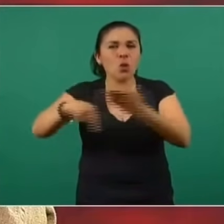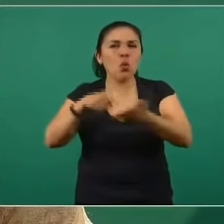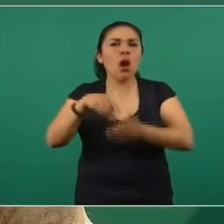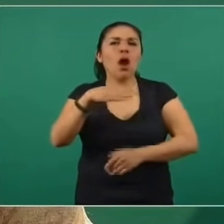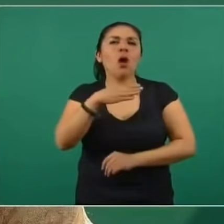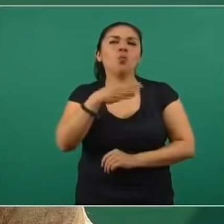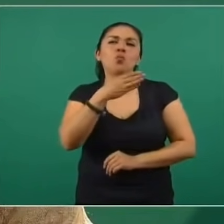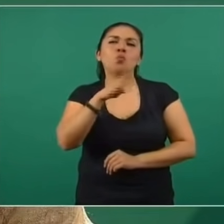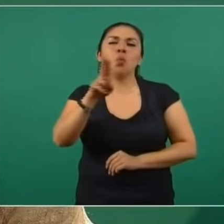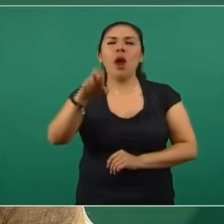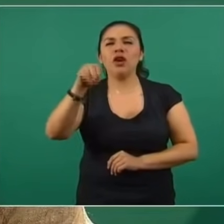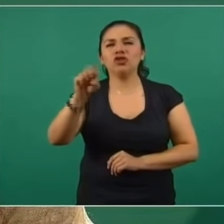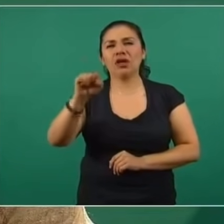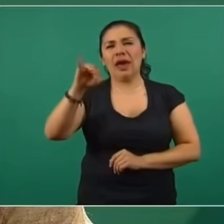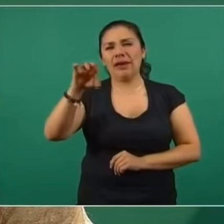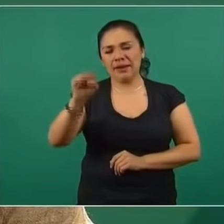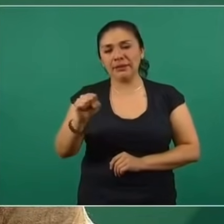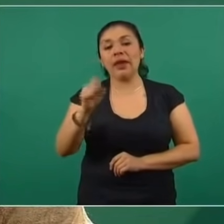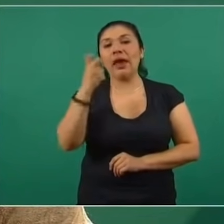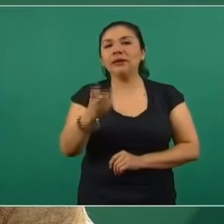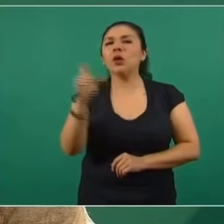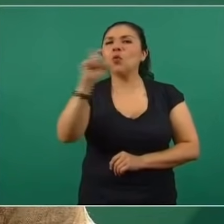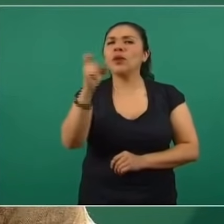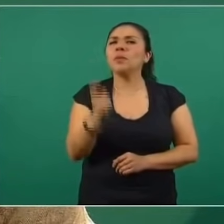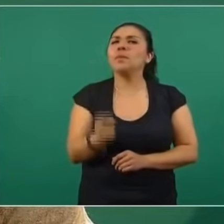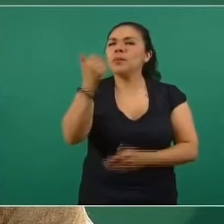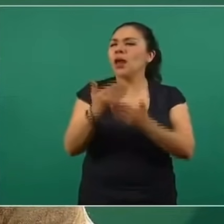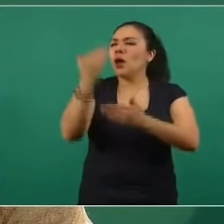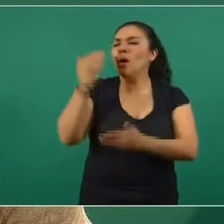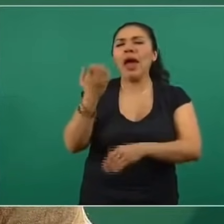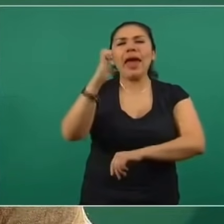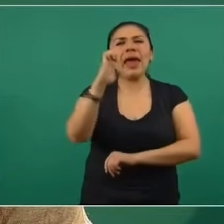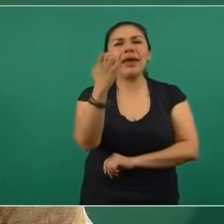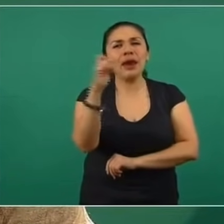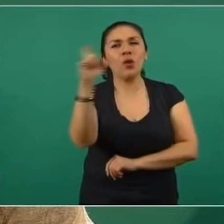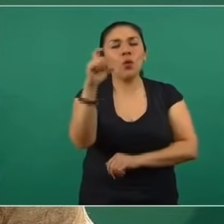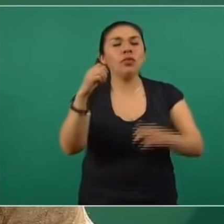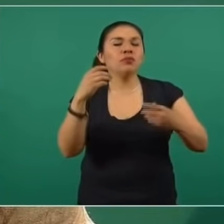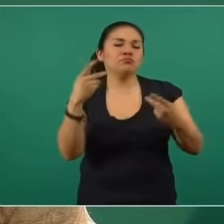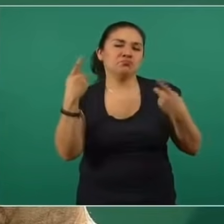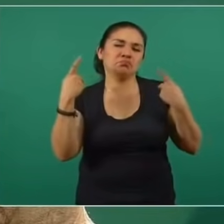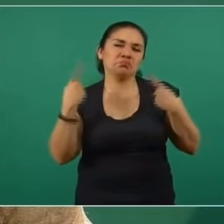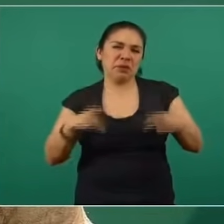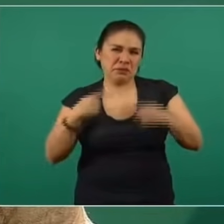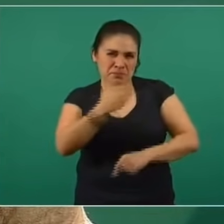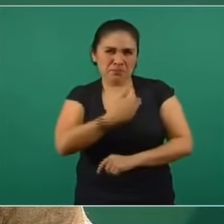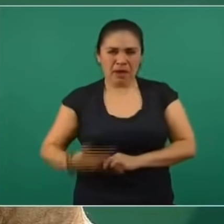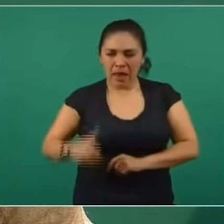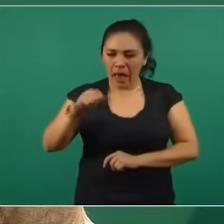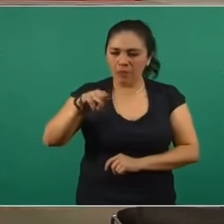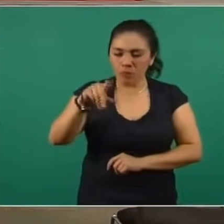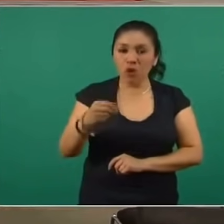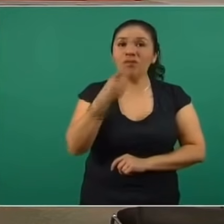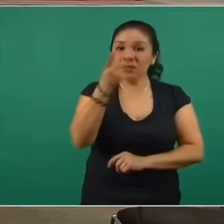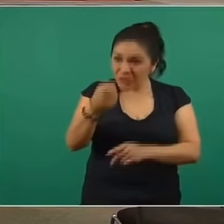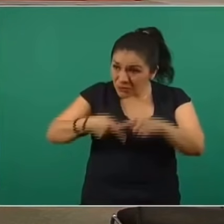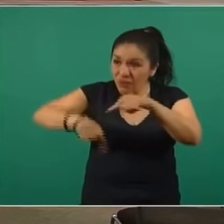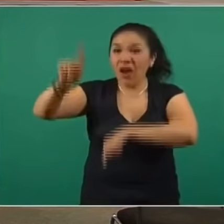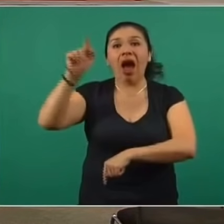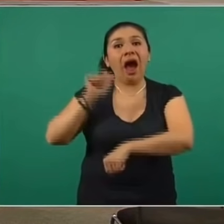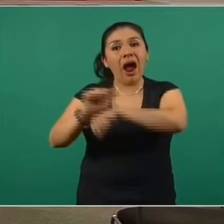Aires, en la primera semana de enero, cuando fuimos a la misión especial que encomendó el presidente López Obrador para ir a conseguir